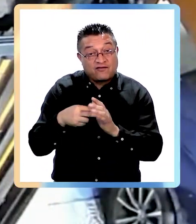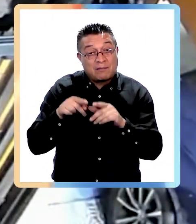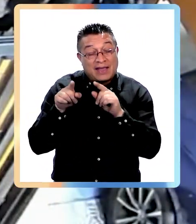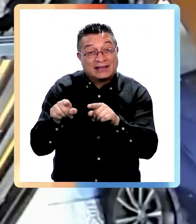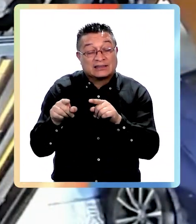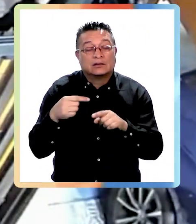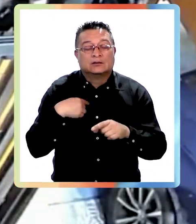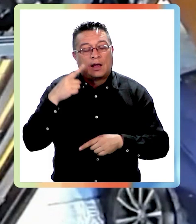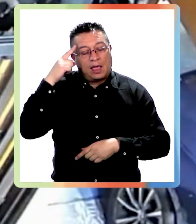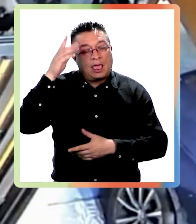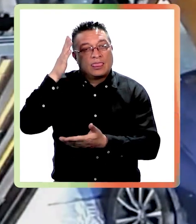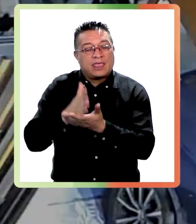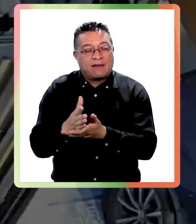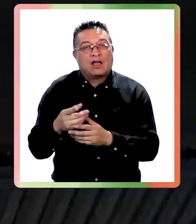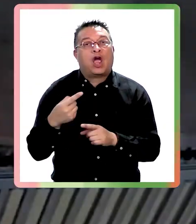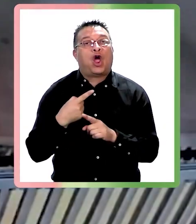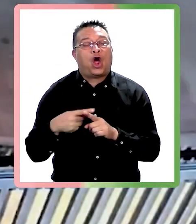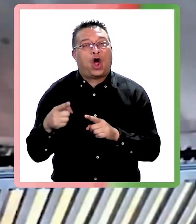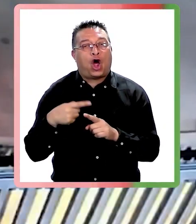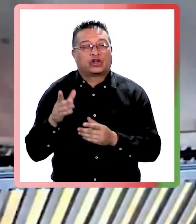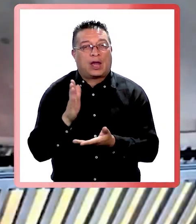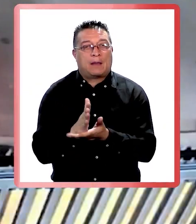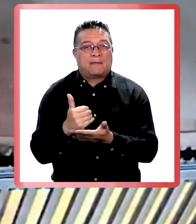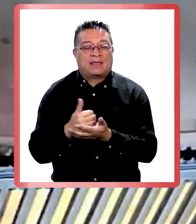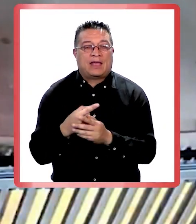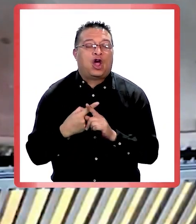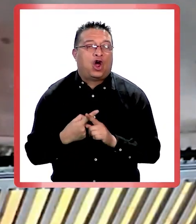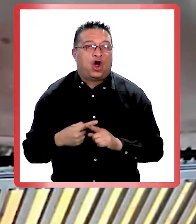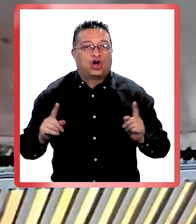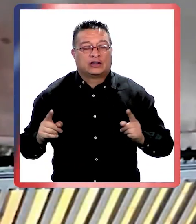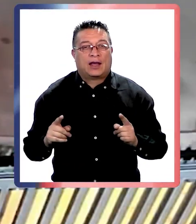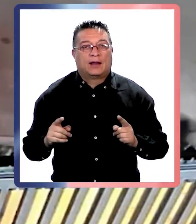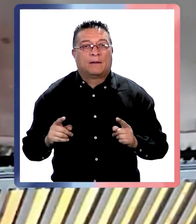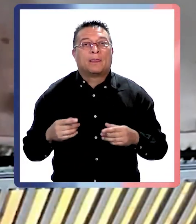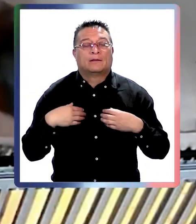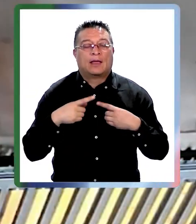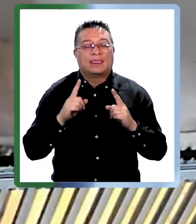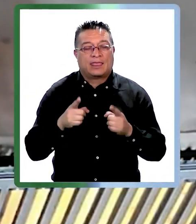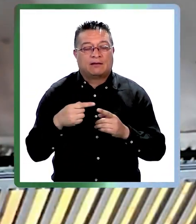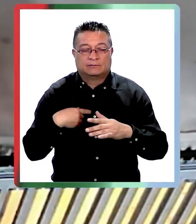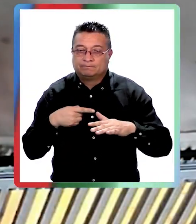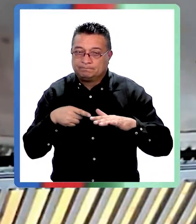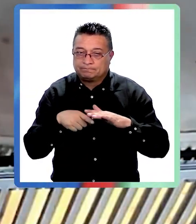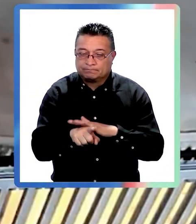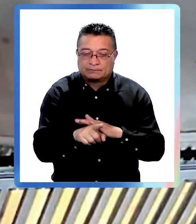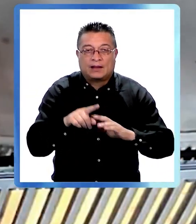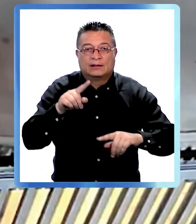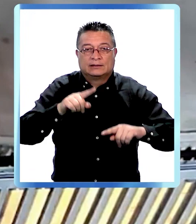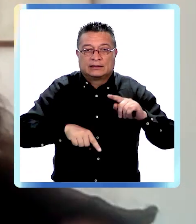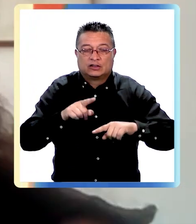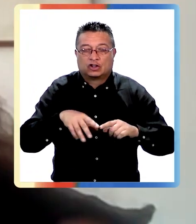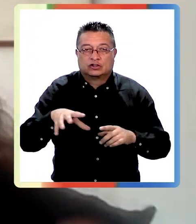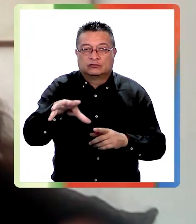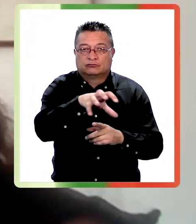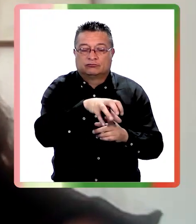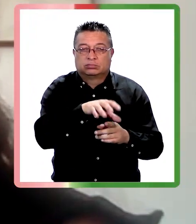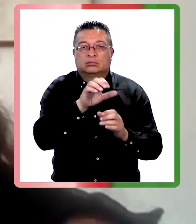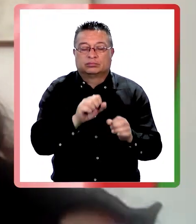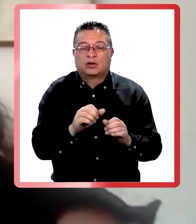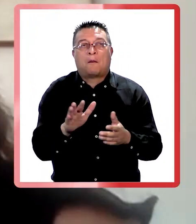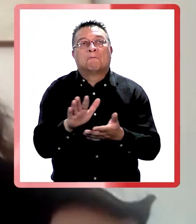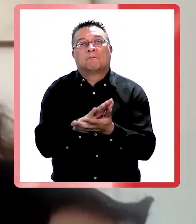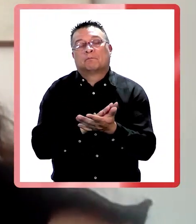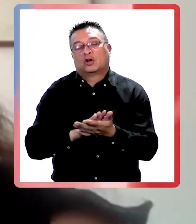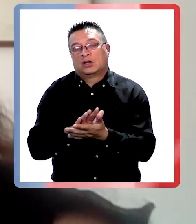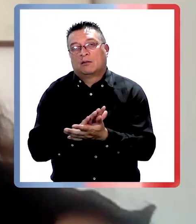ese problema de fondo tengo que tomar otro tipo de medidas, ¿ya? Tengo que intervenir sobre los territorios,